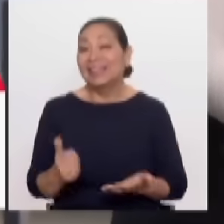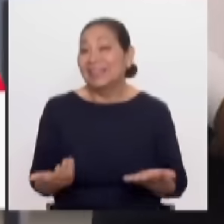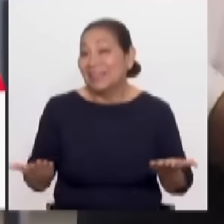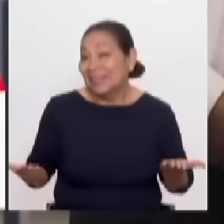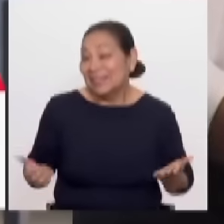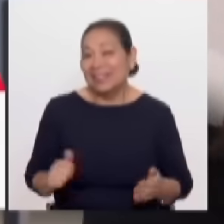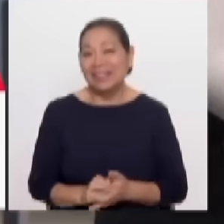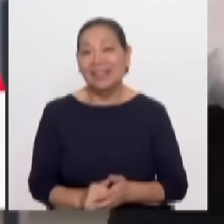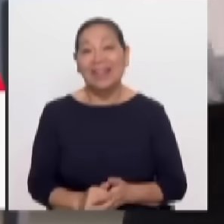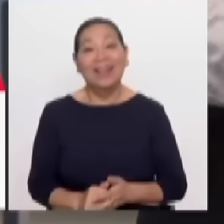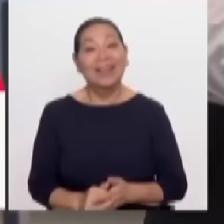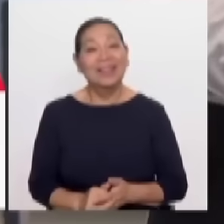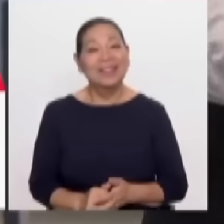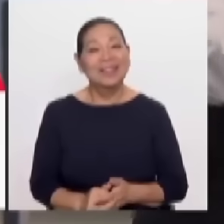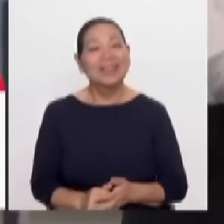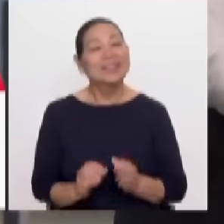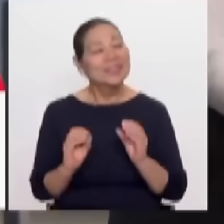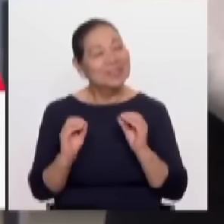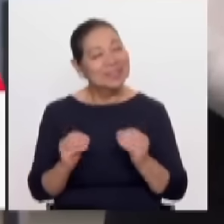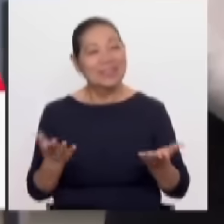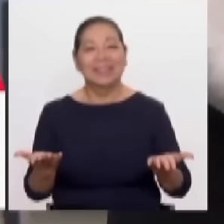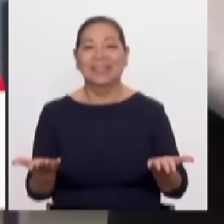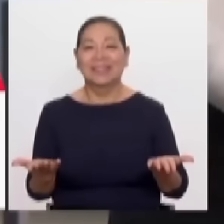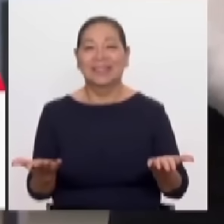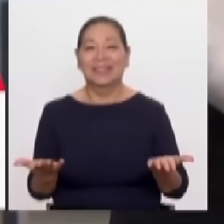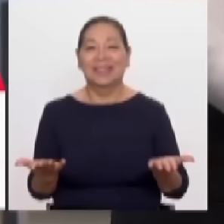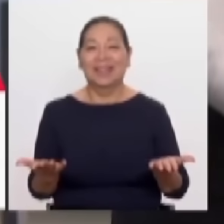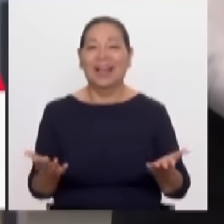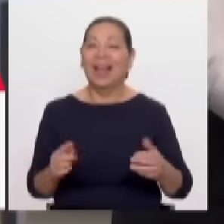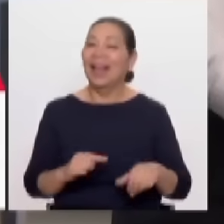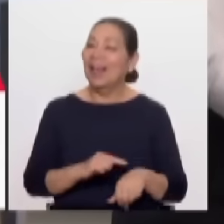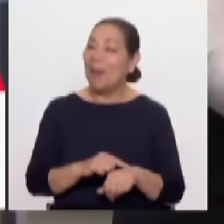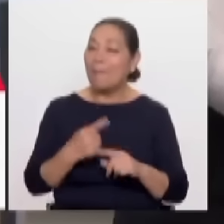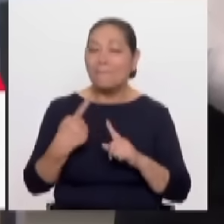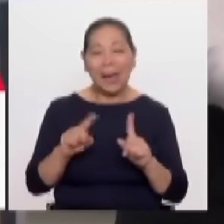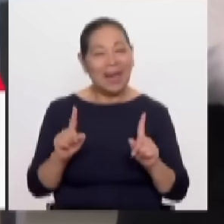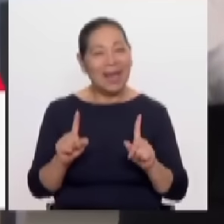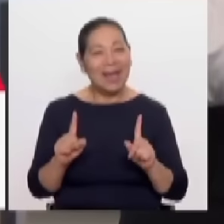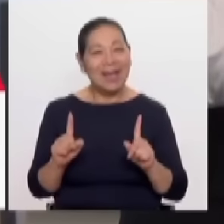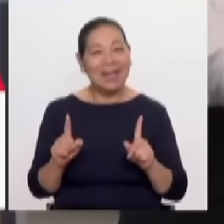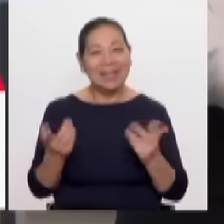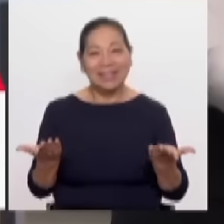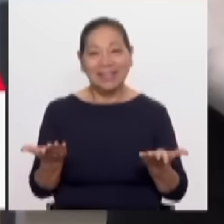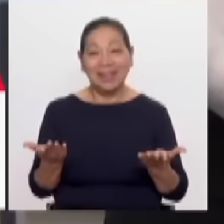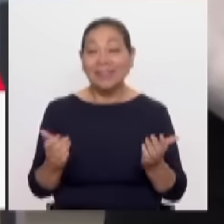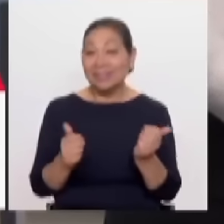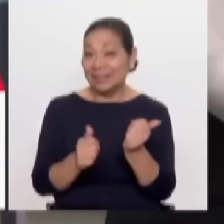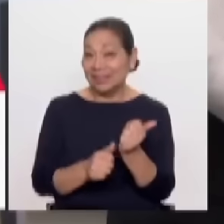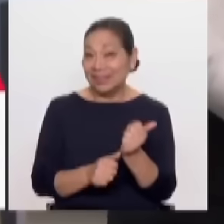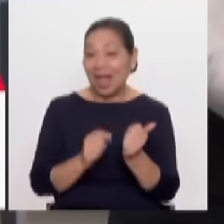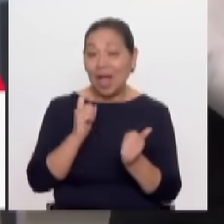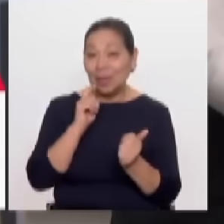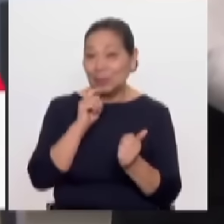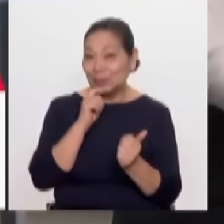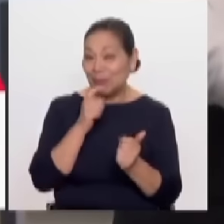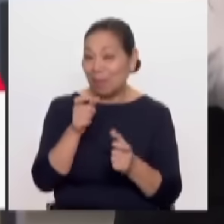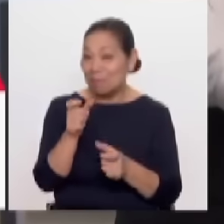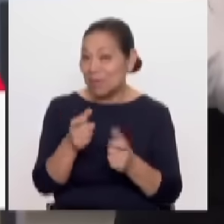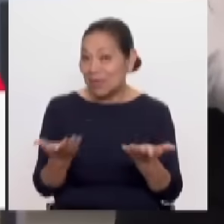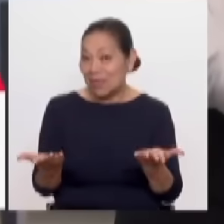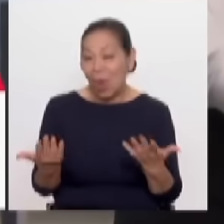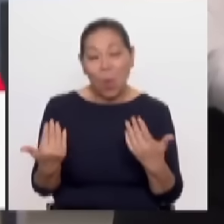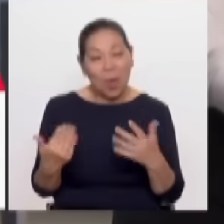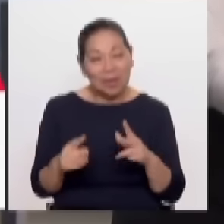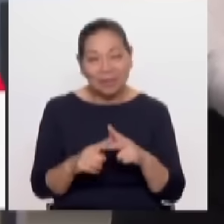Así que tenemos que evitar que eso suceda para que los hermanos y hermanas, los ciudadanos,